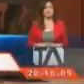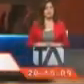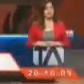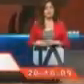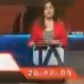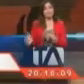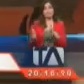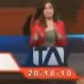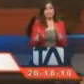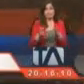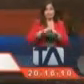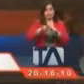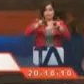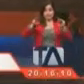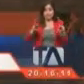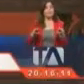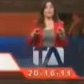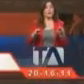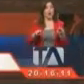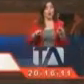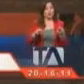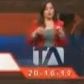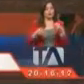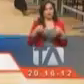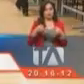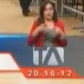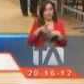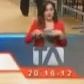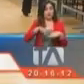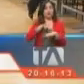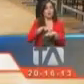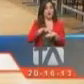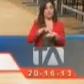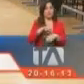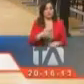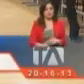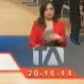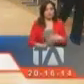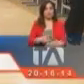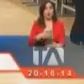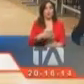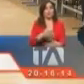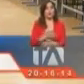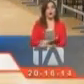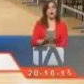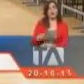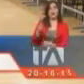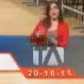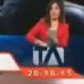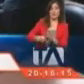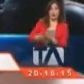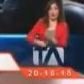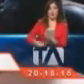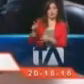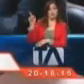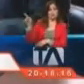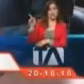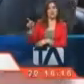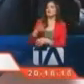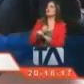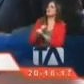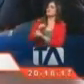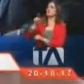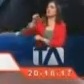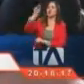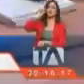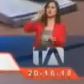En una de las salas de la Corte Nacional, mientras tanto, se desarrollaba la audiencia de recusación planteada por el abogado del